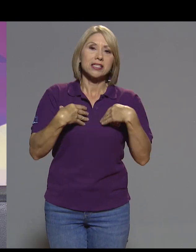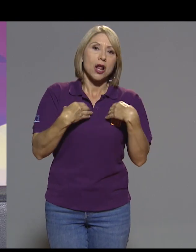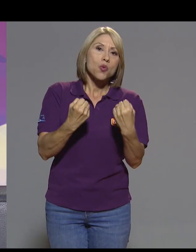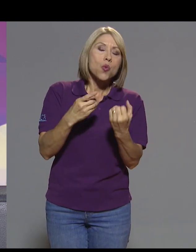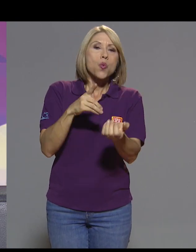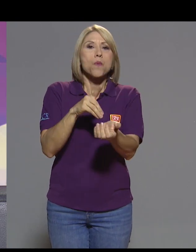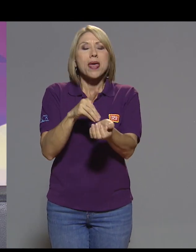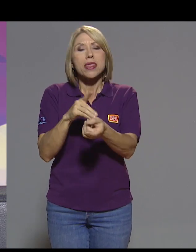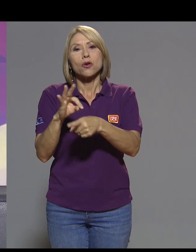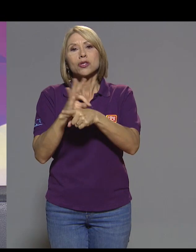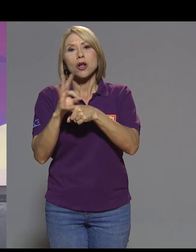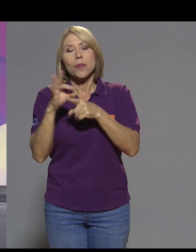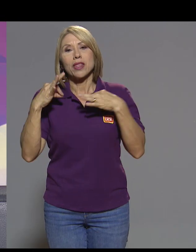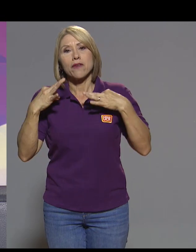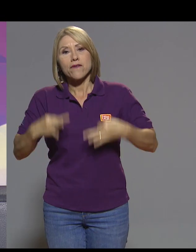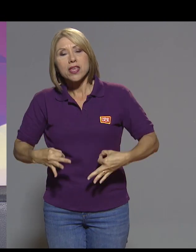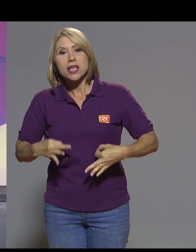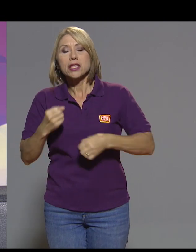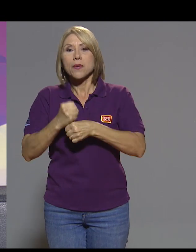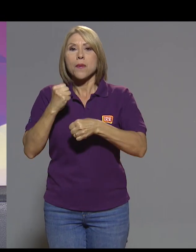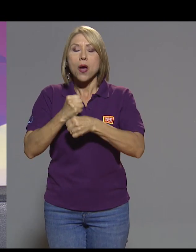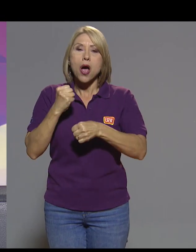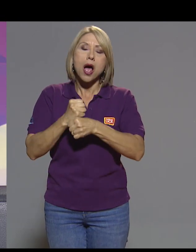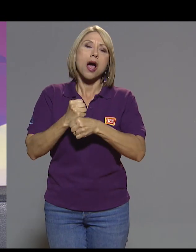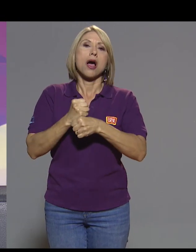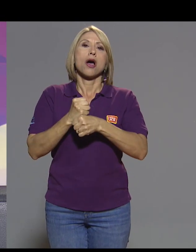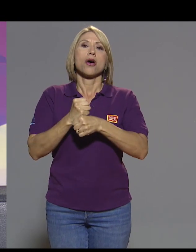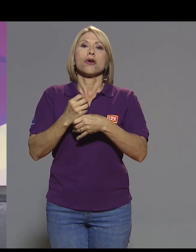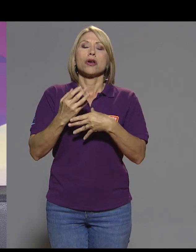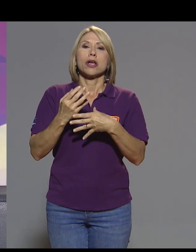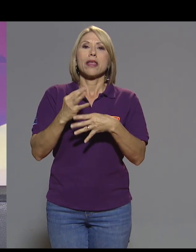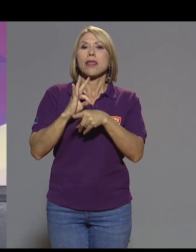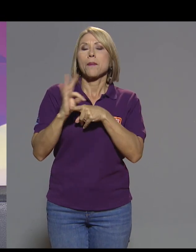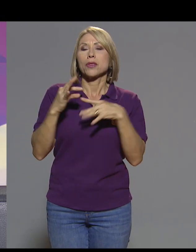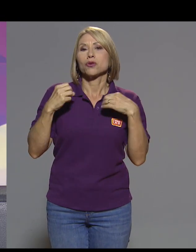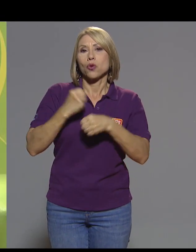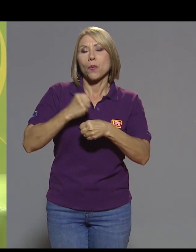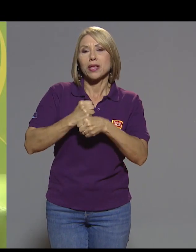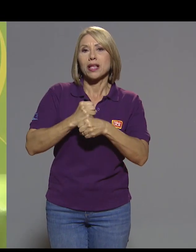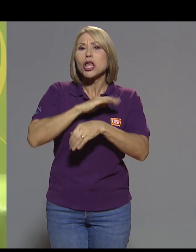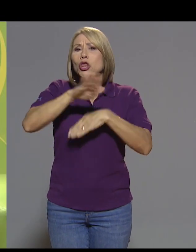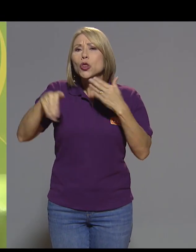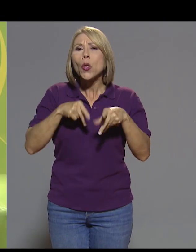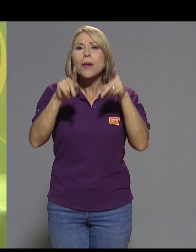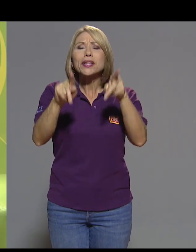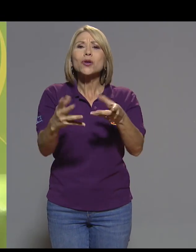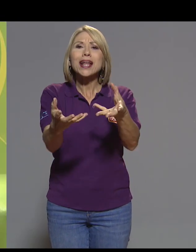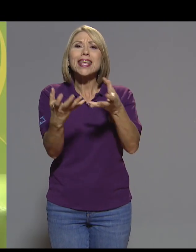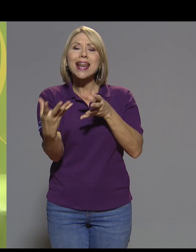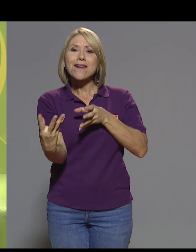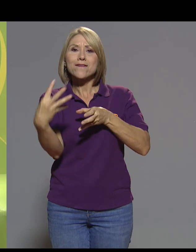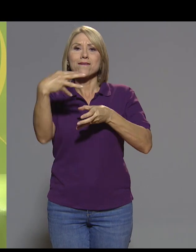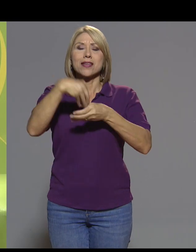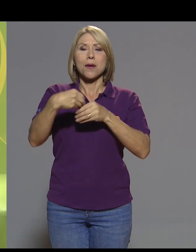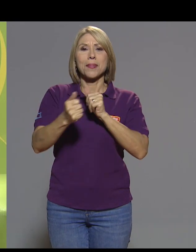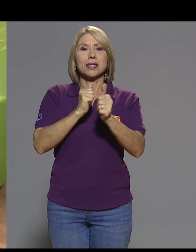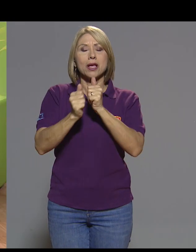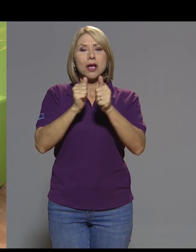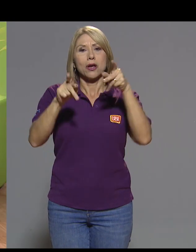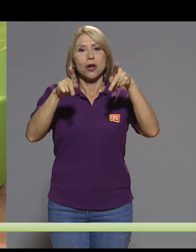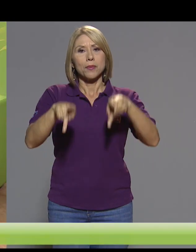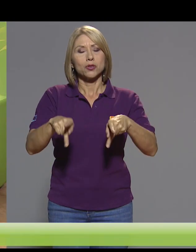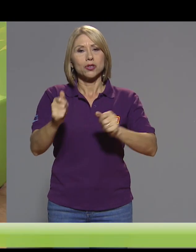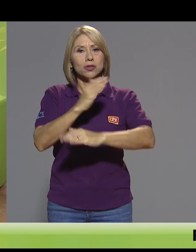médicos terapeutas físicos repuestos ocupacionales todo aquel que quiere vincularse a lo que es el deporte en personas con discapacidad